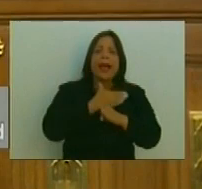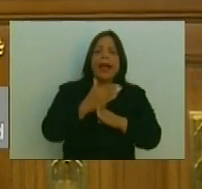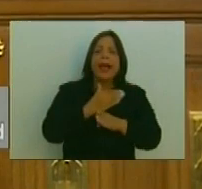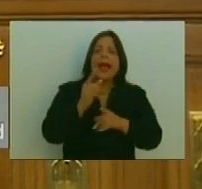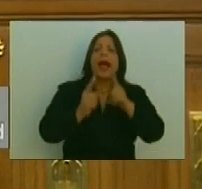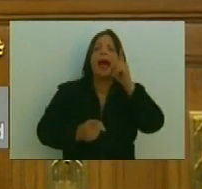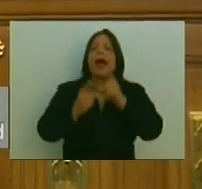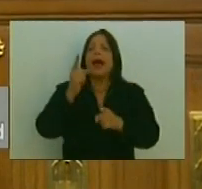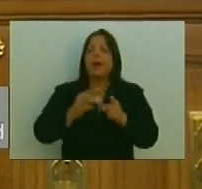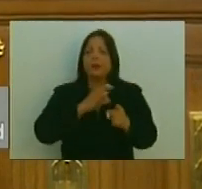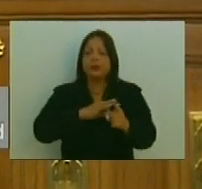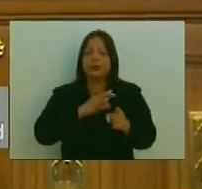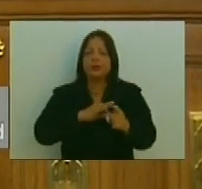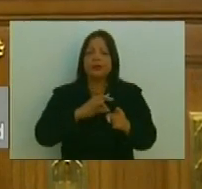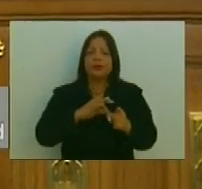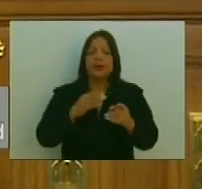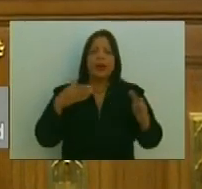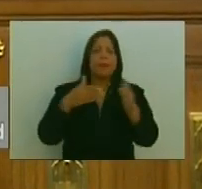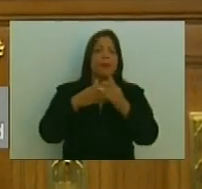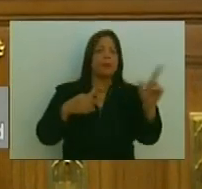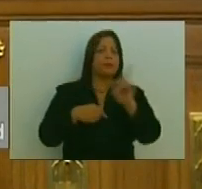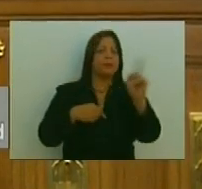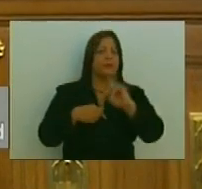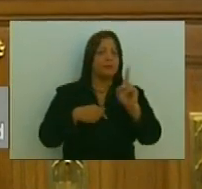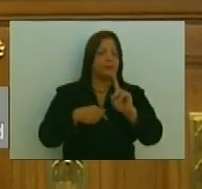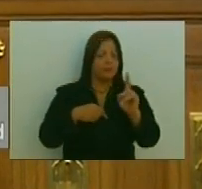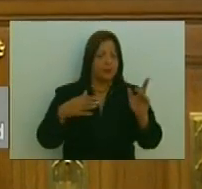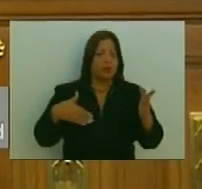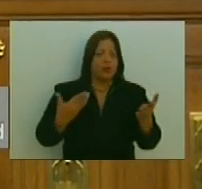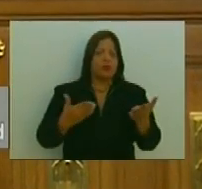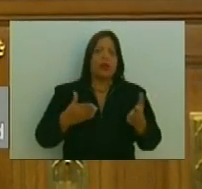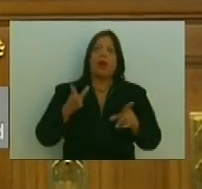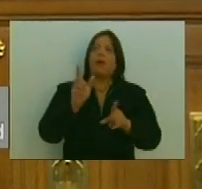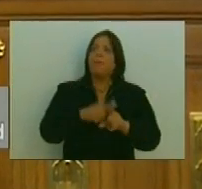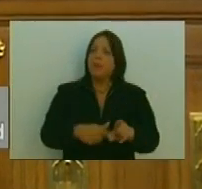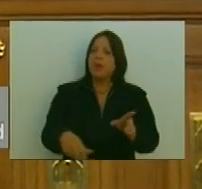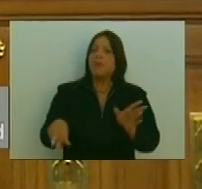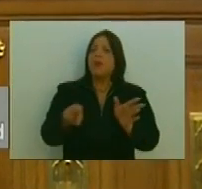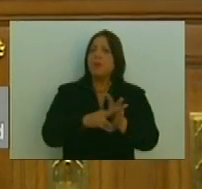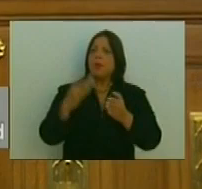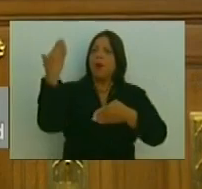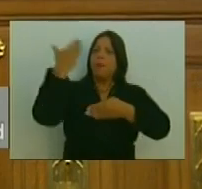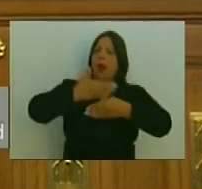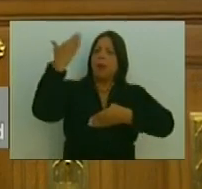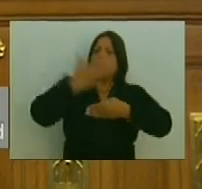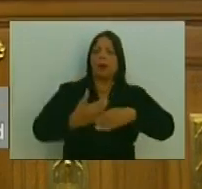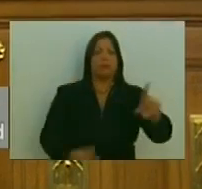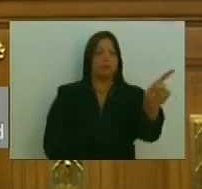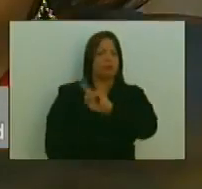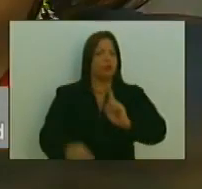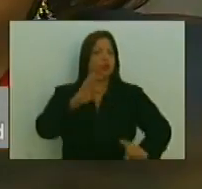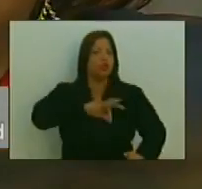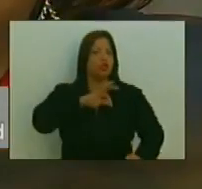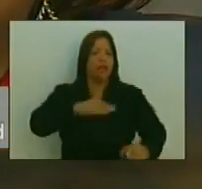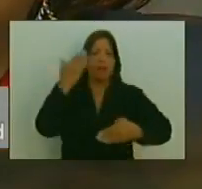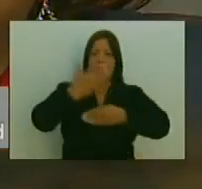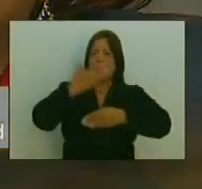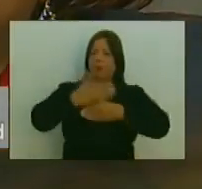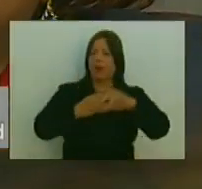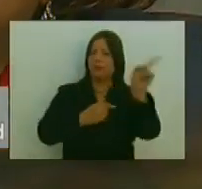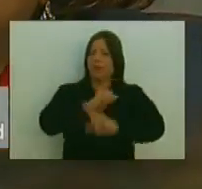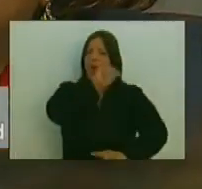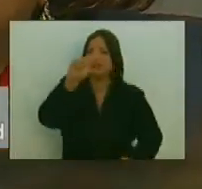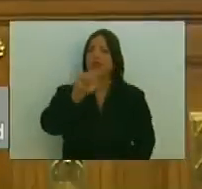entorno social, mas no nos lo impide. Entonces no sigamos colocando barreras sociales, barreras actitudinales